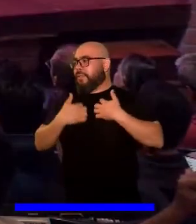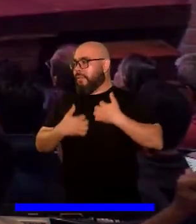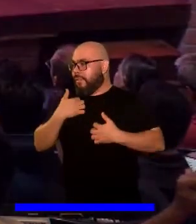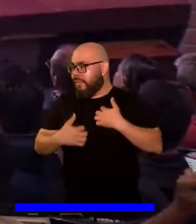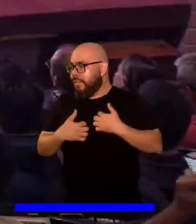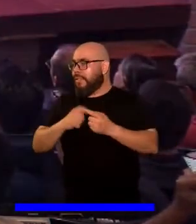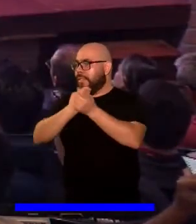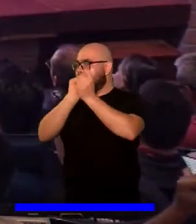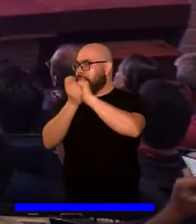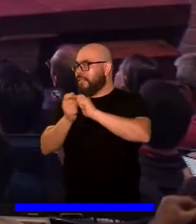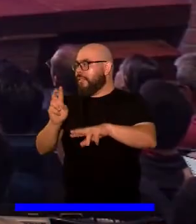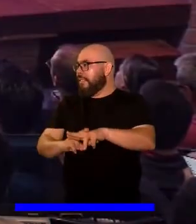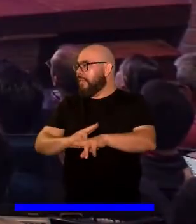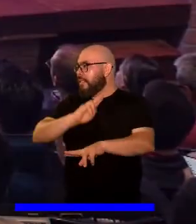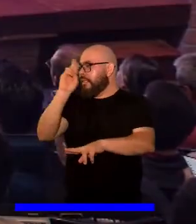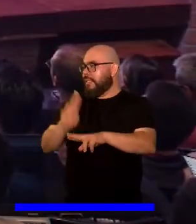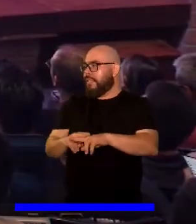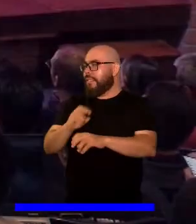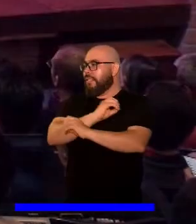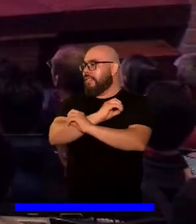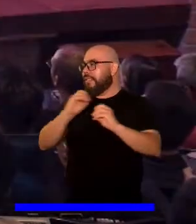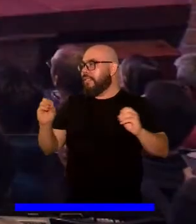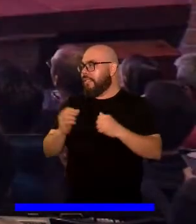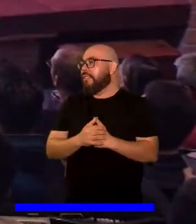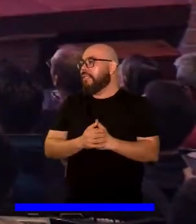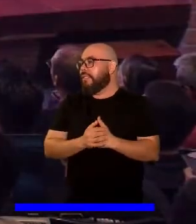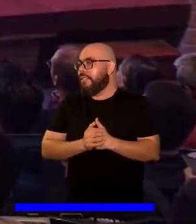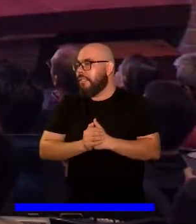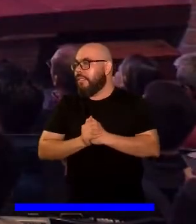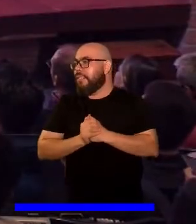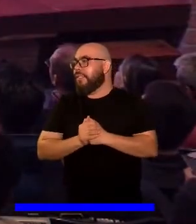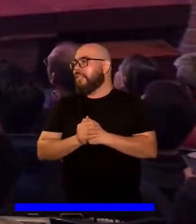cambios naturalmente. Perfecto, gracias.